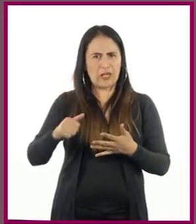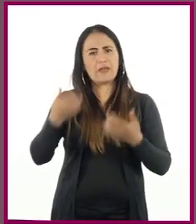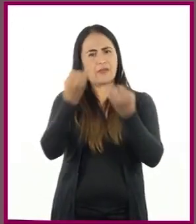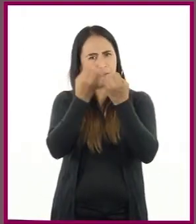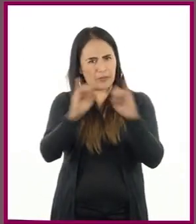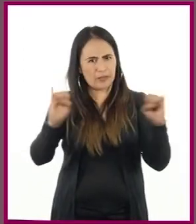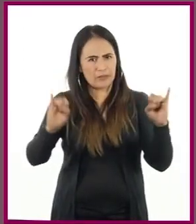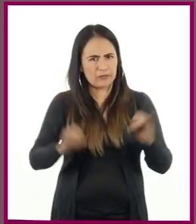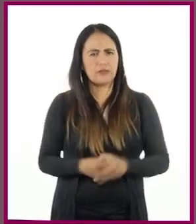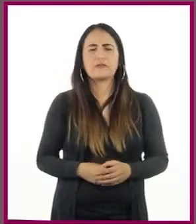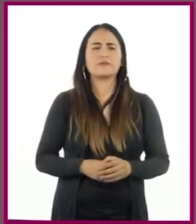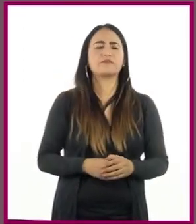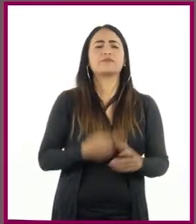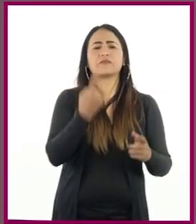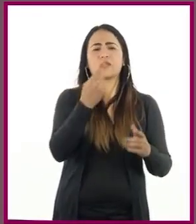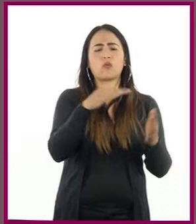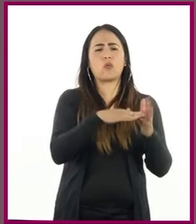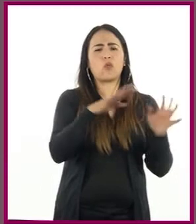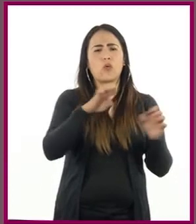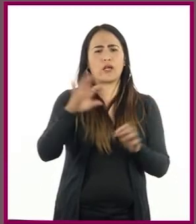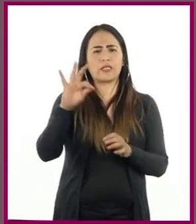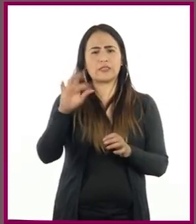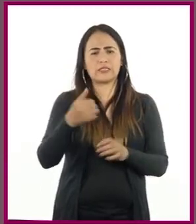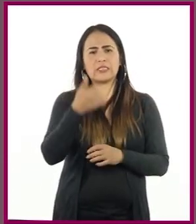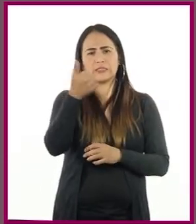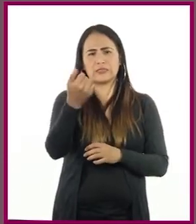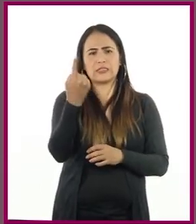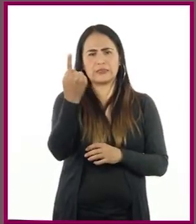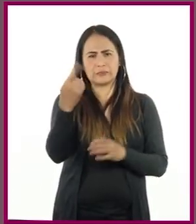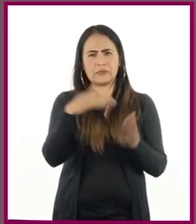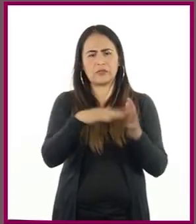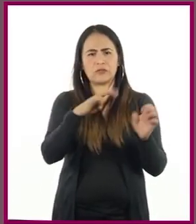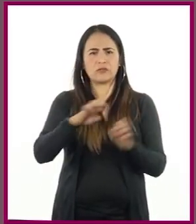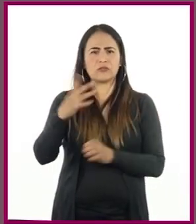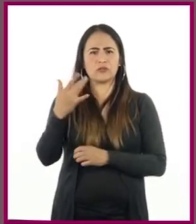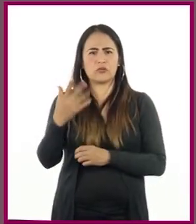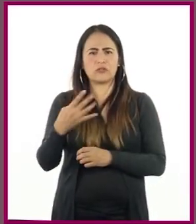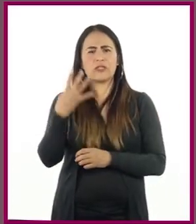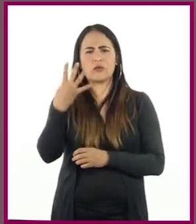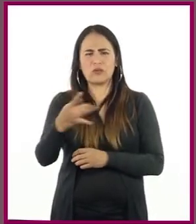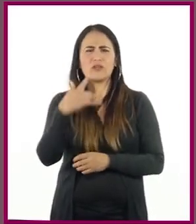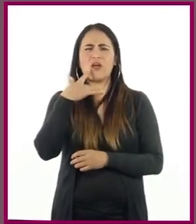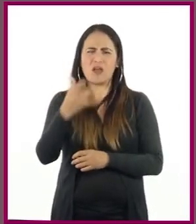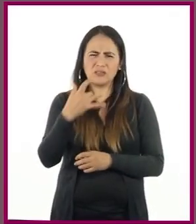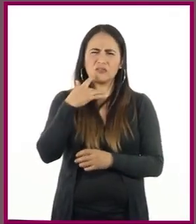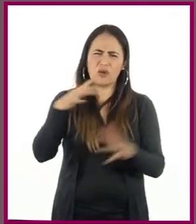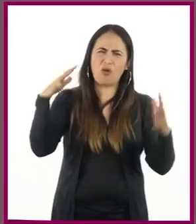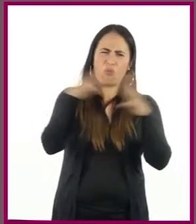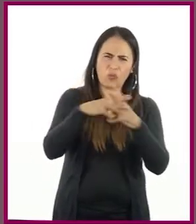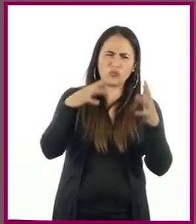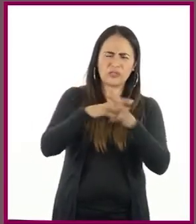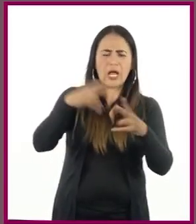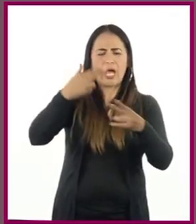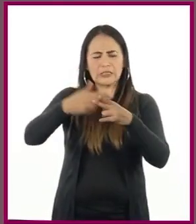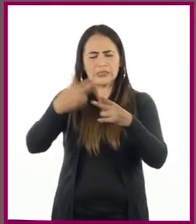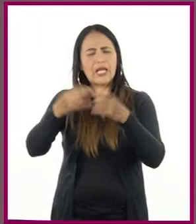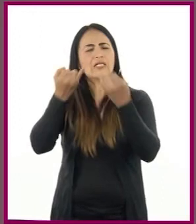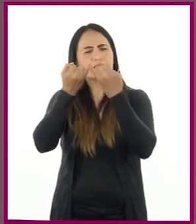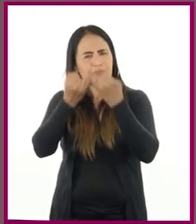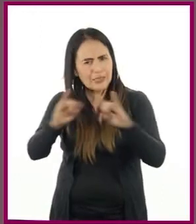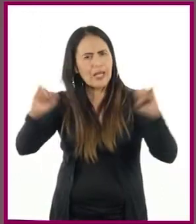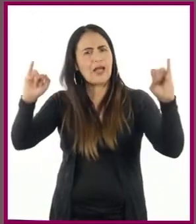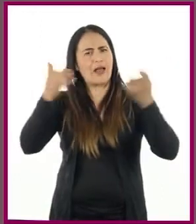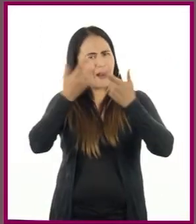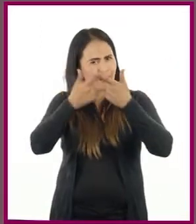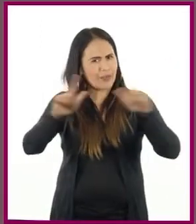hasta 1954, lucharon contra los franceses y sus aliados hasta que lograron su independencia. Sin embargo,